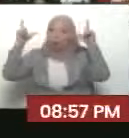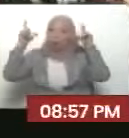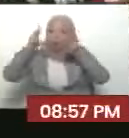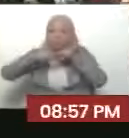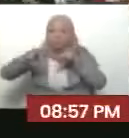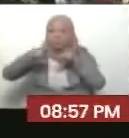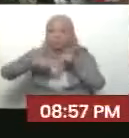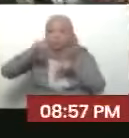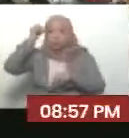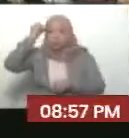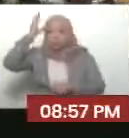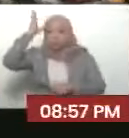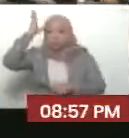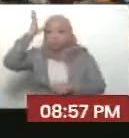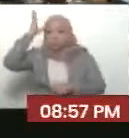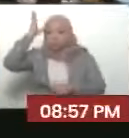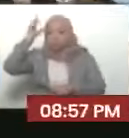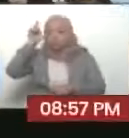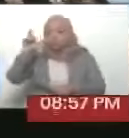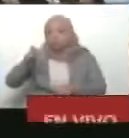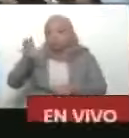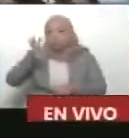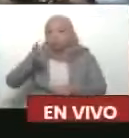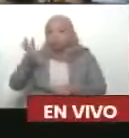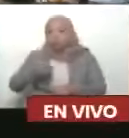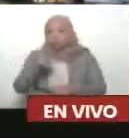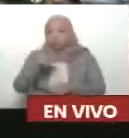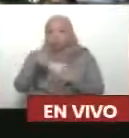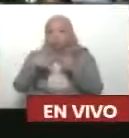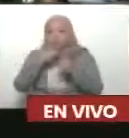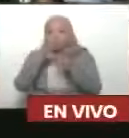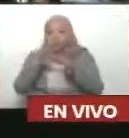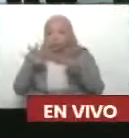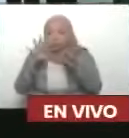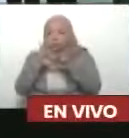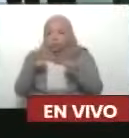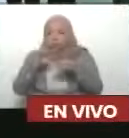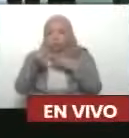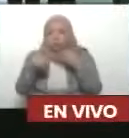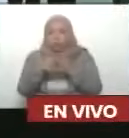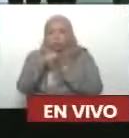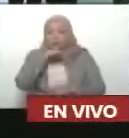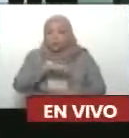No quedó títere con cabeza, Salvador, Andrea.